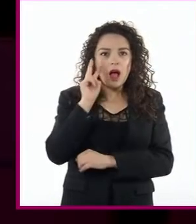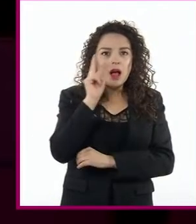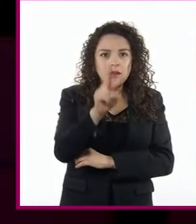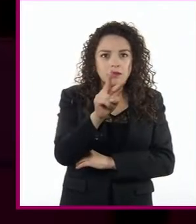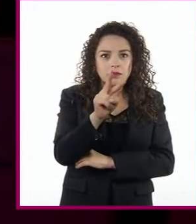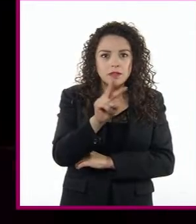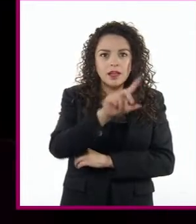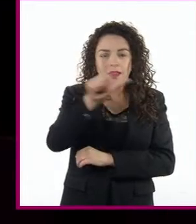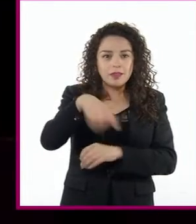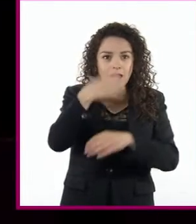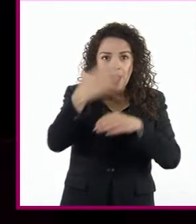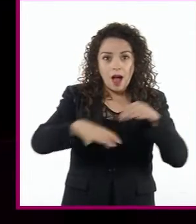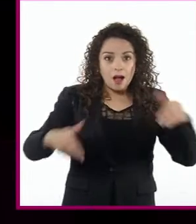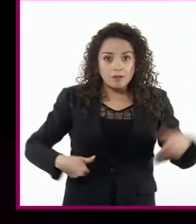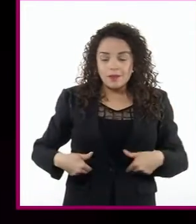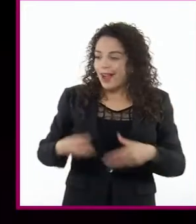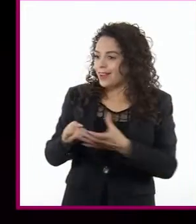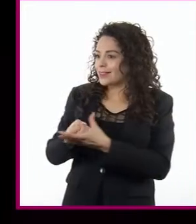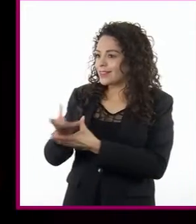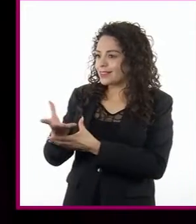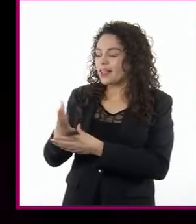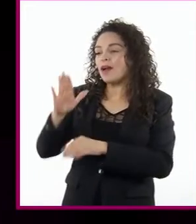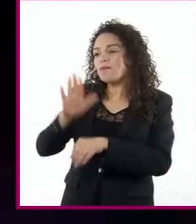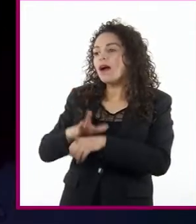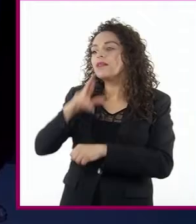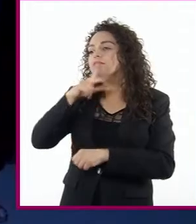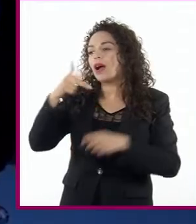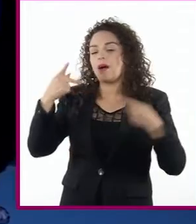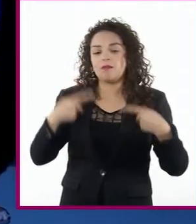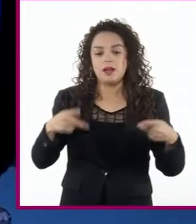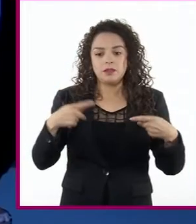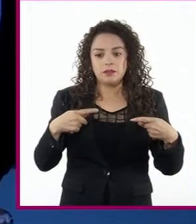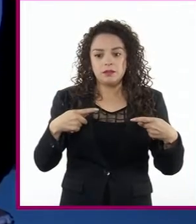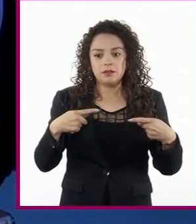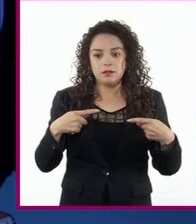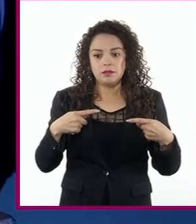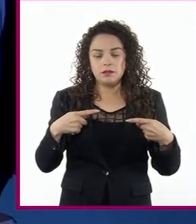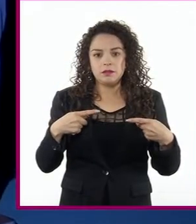Pero, ¿quién viene aquí?